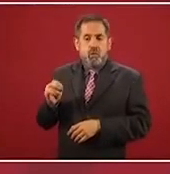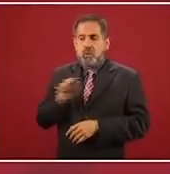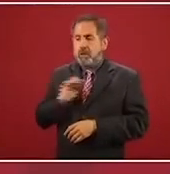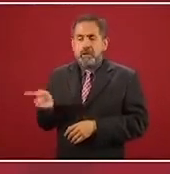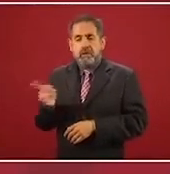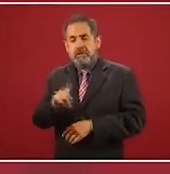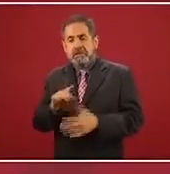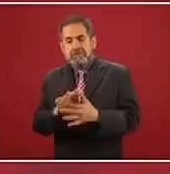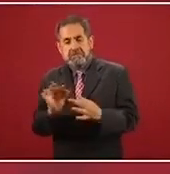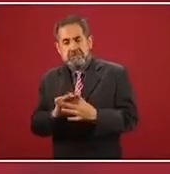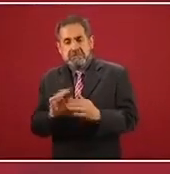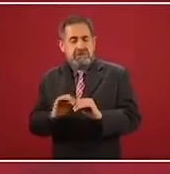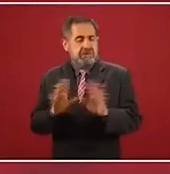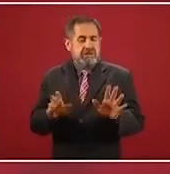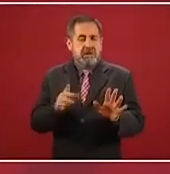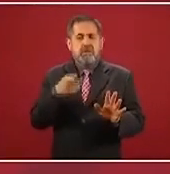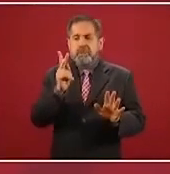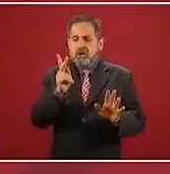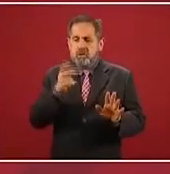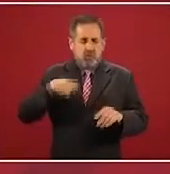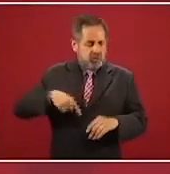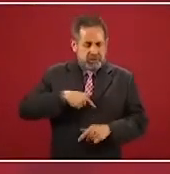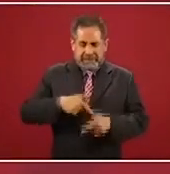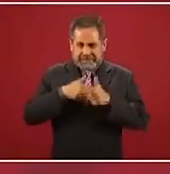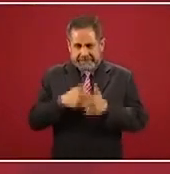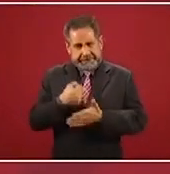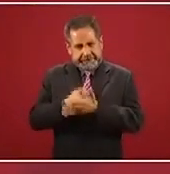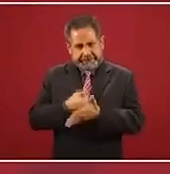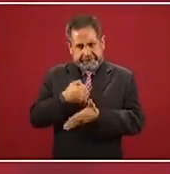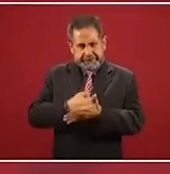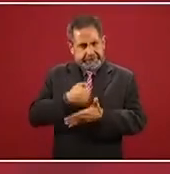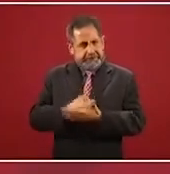esto, pero estamos insistiendo mucho